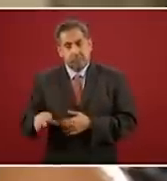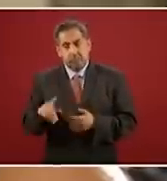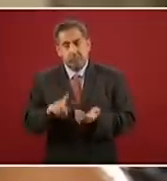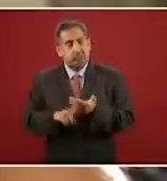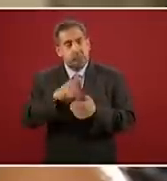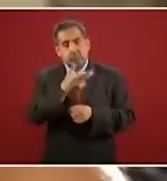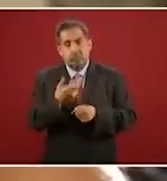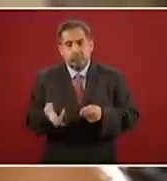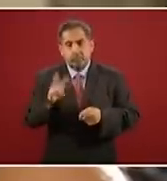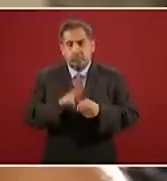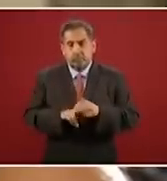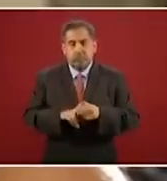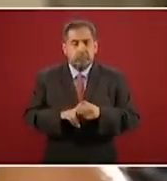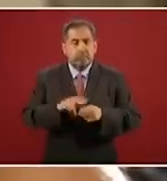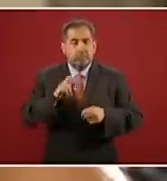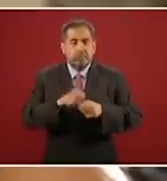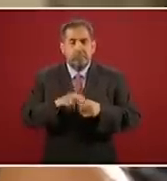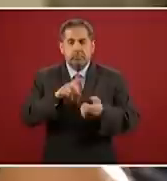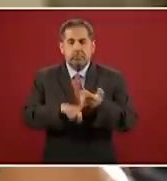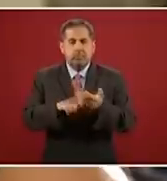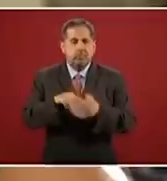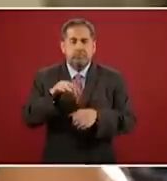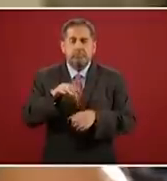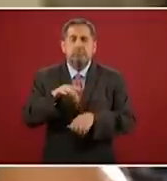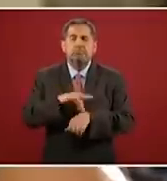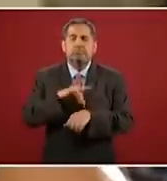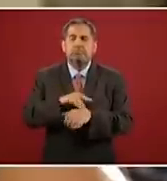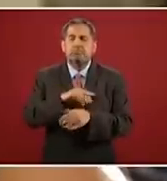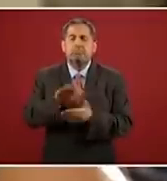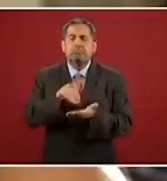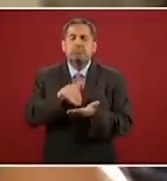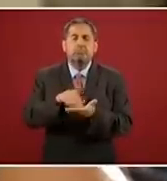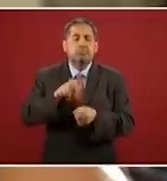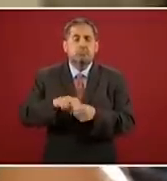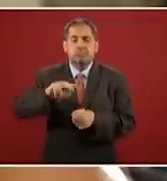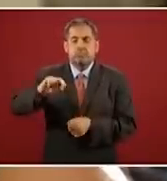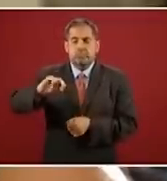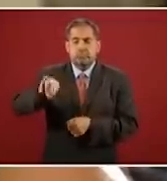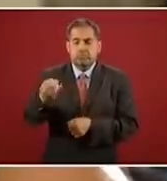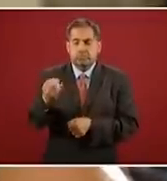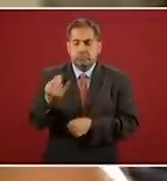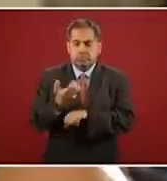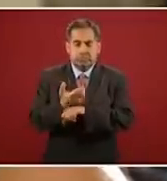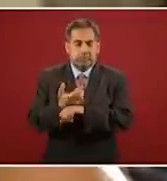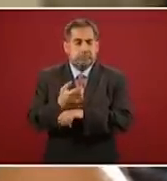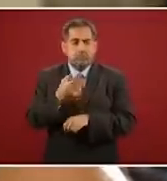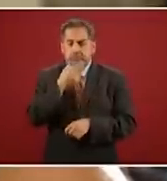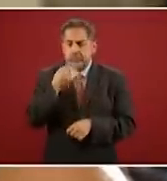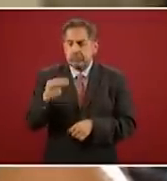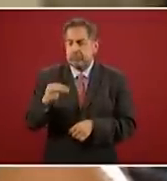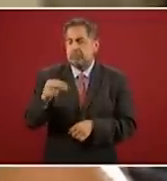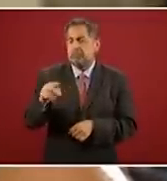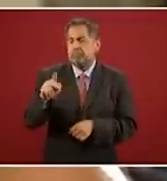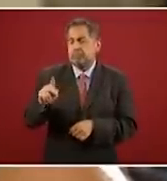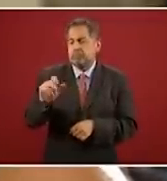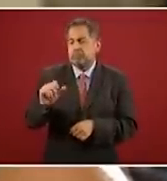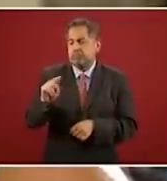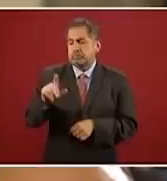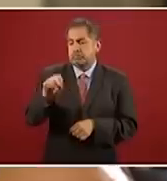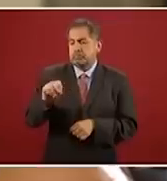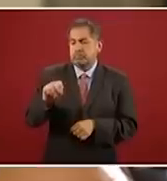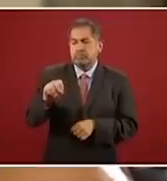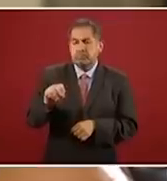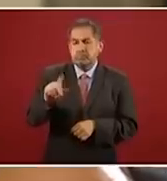el hospital Huntington Medical Center en Farmington, New Jersey, Paulino Ramírez Lugos.